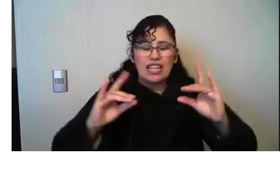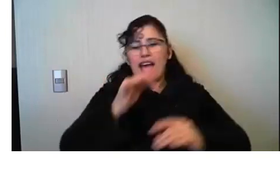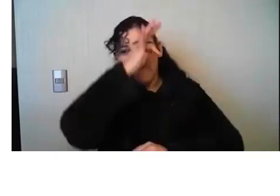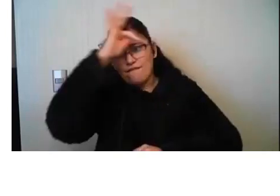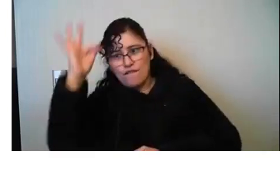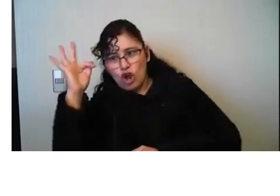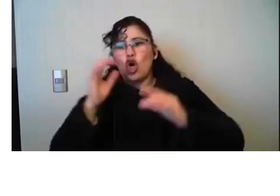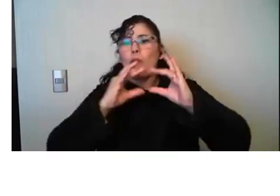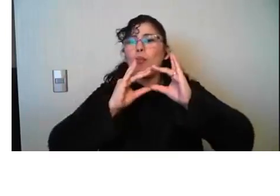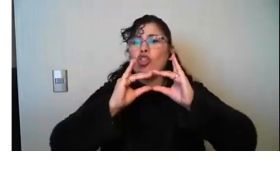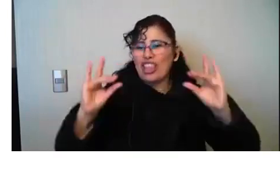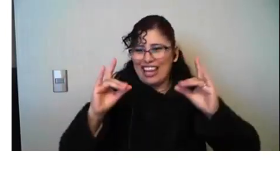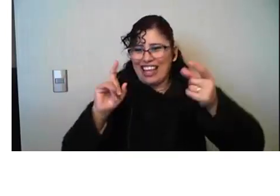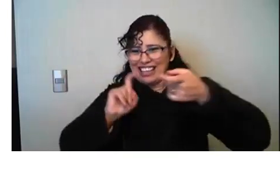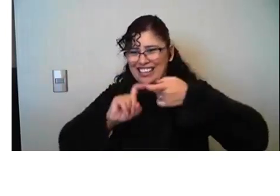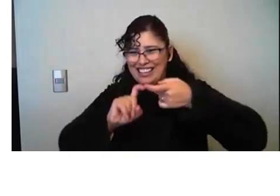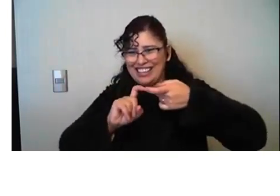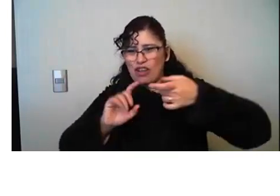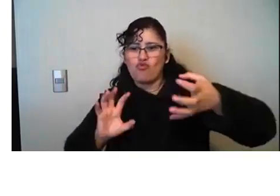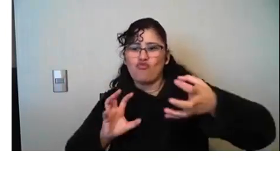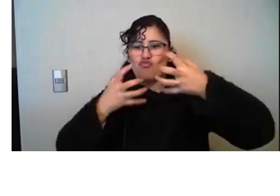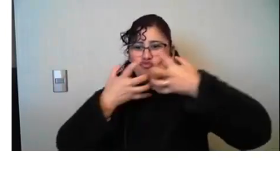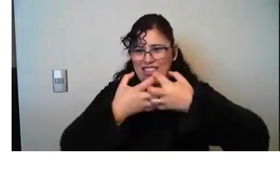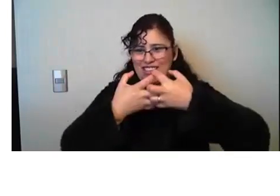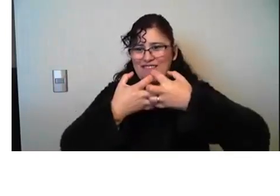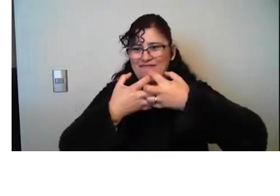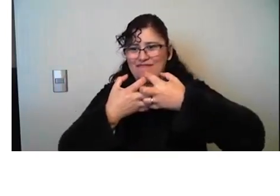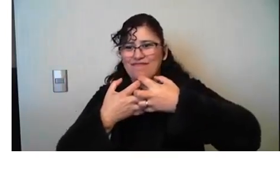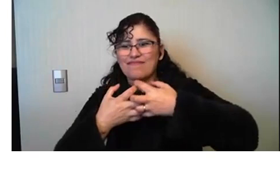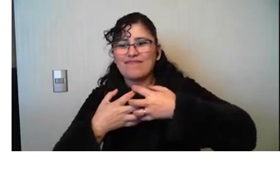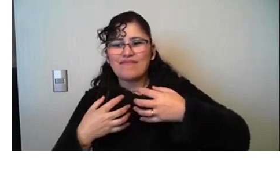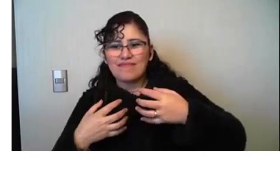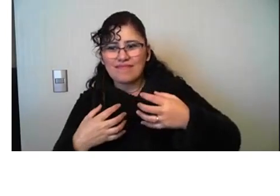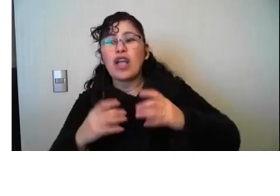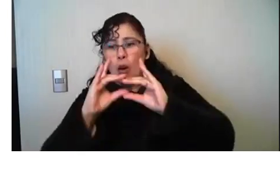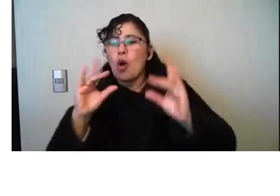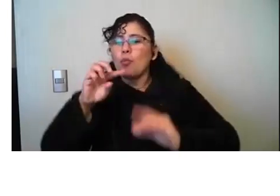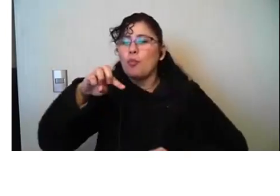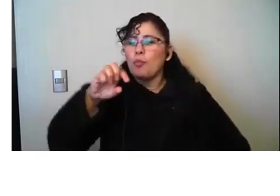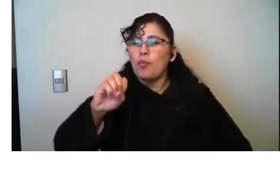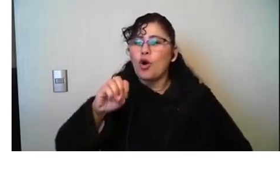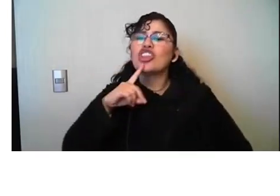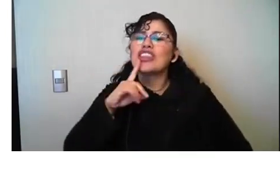frontopontinas. Ahora, hay otro detalle. Si yo quiero nombrarlas ambas al mismo tiempo,